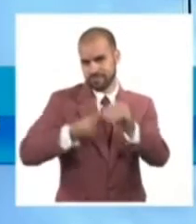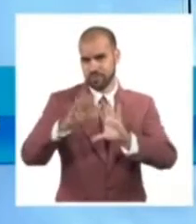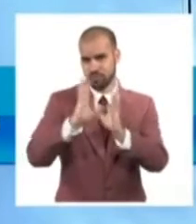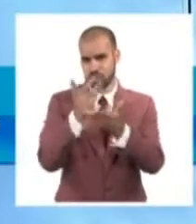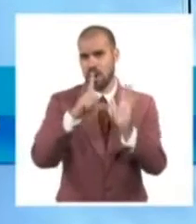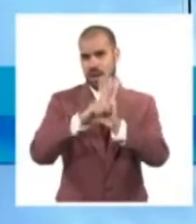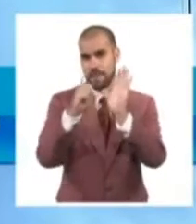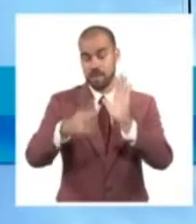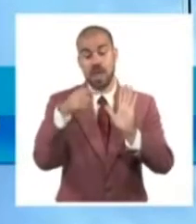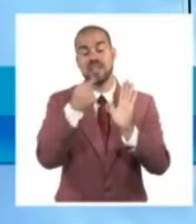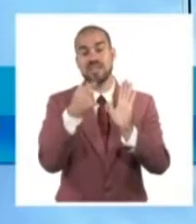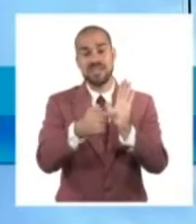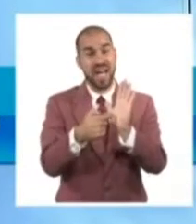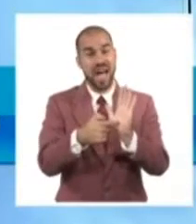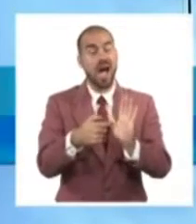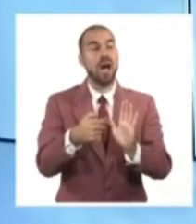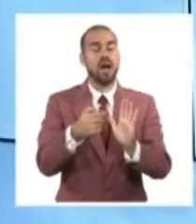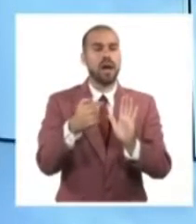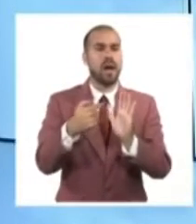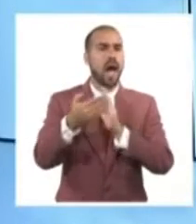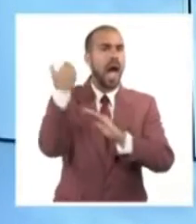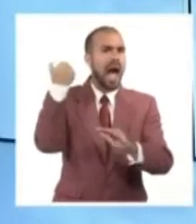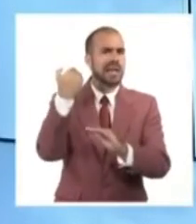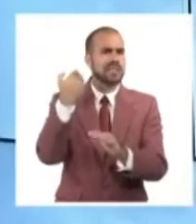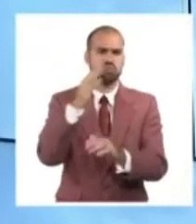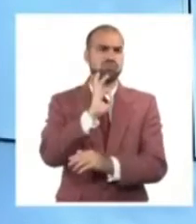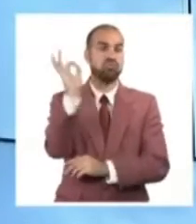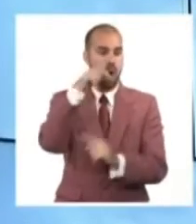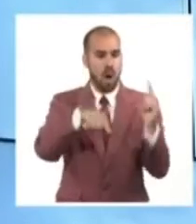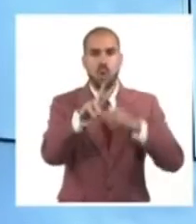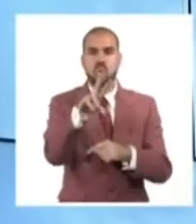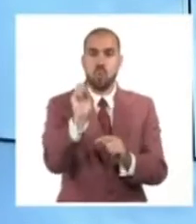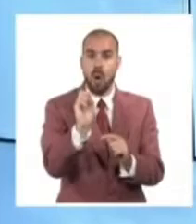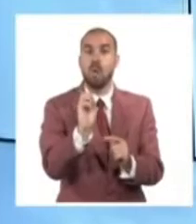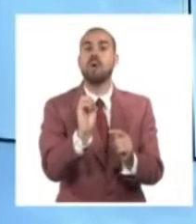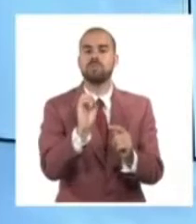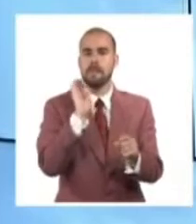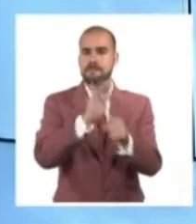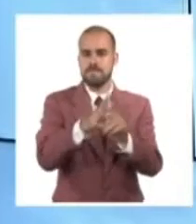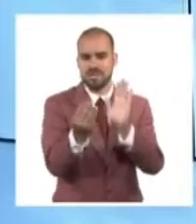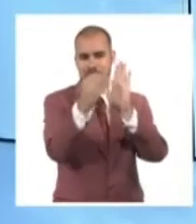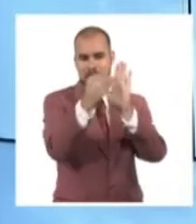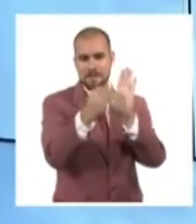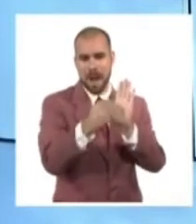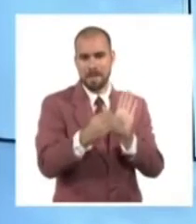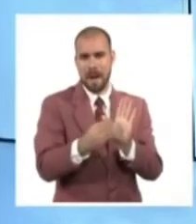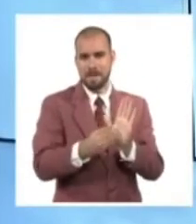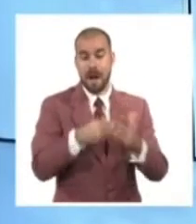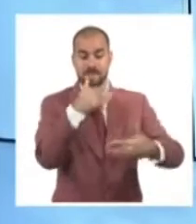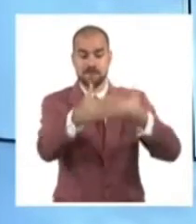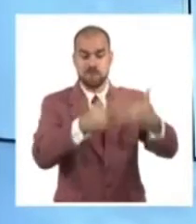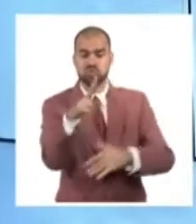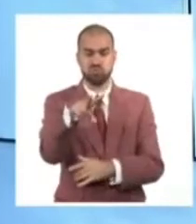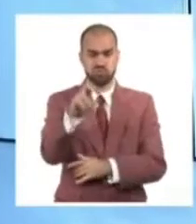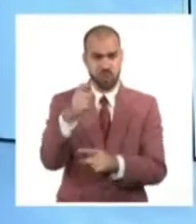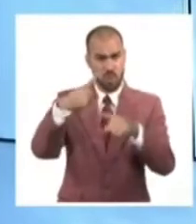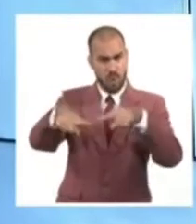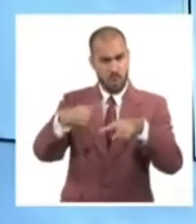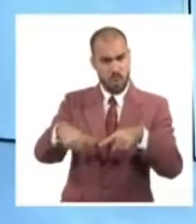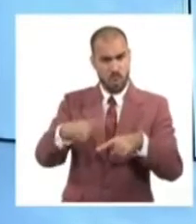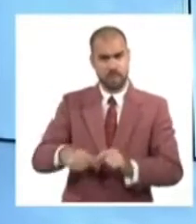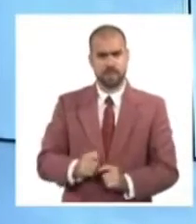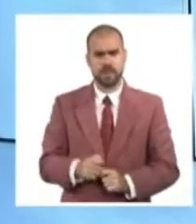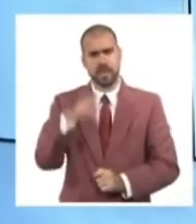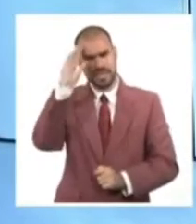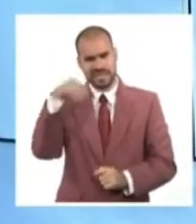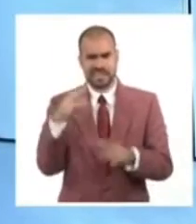en la historia del país. Transformar, tener nuevos procesos en la vía administrativa, en la vía